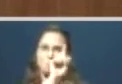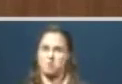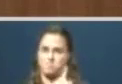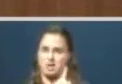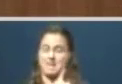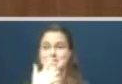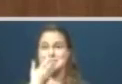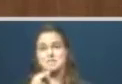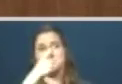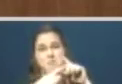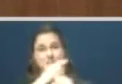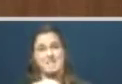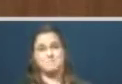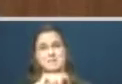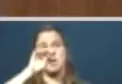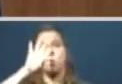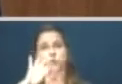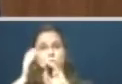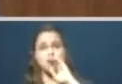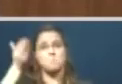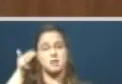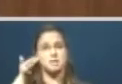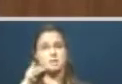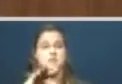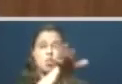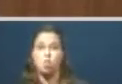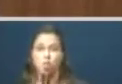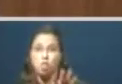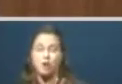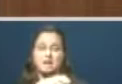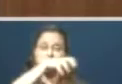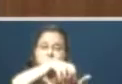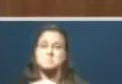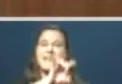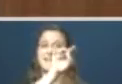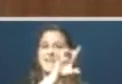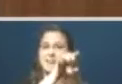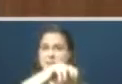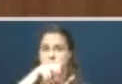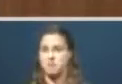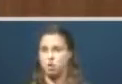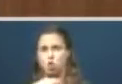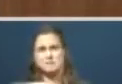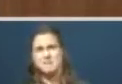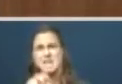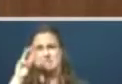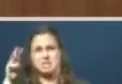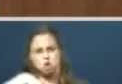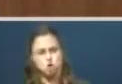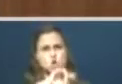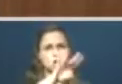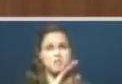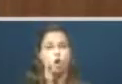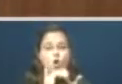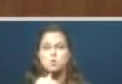de la media contamos con una media de 15 consultorios por zona básica de salud frente a la media nacional de tres y somos la única comunidad